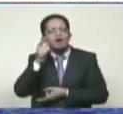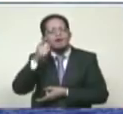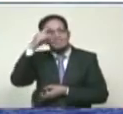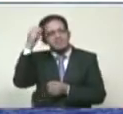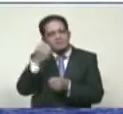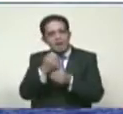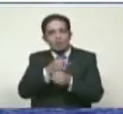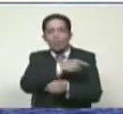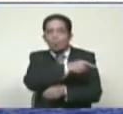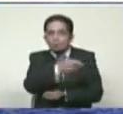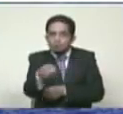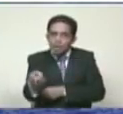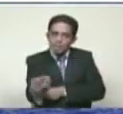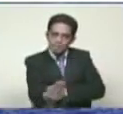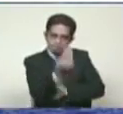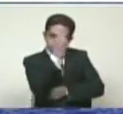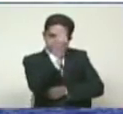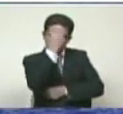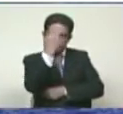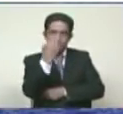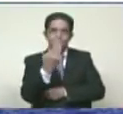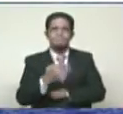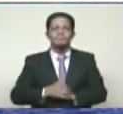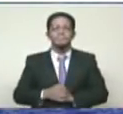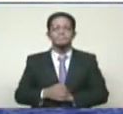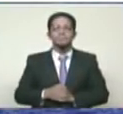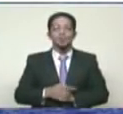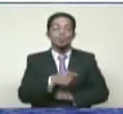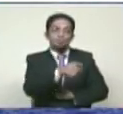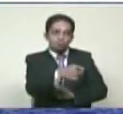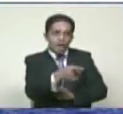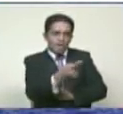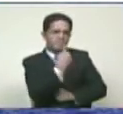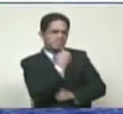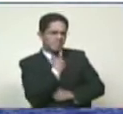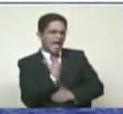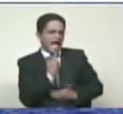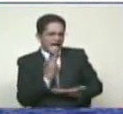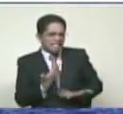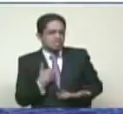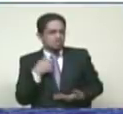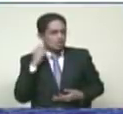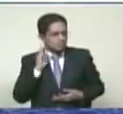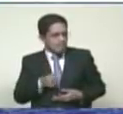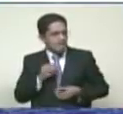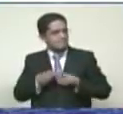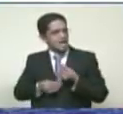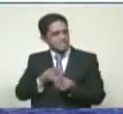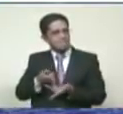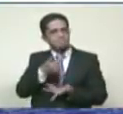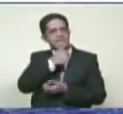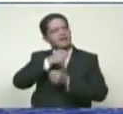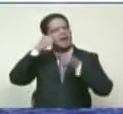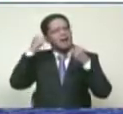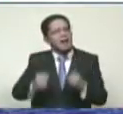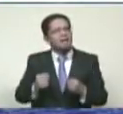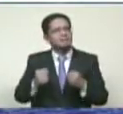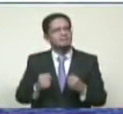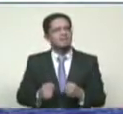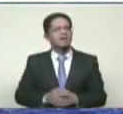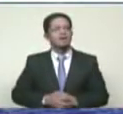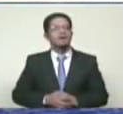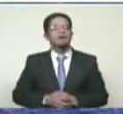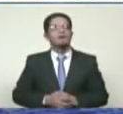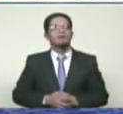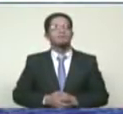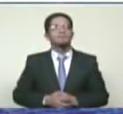Ustedes son mis grandes maestros. Los que señalan el camino todos los días de la lucha, de la resistencia. Los